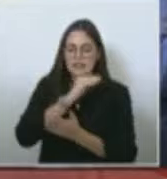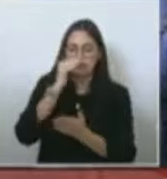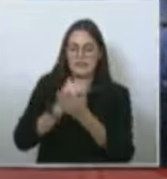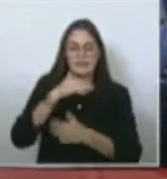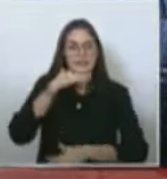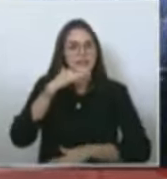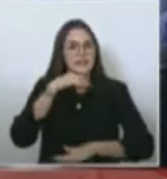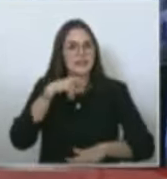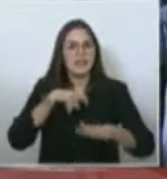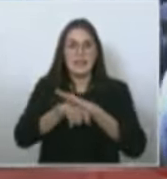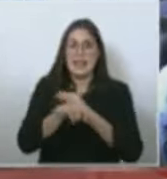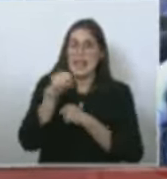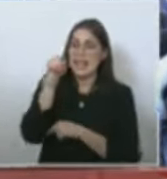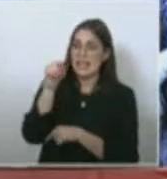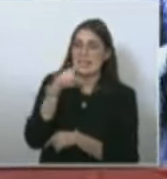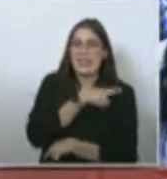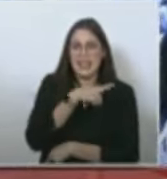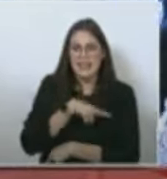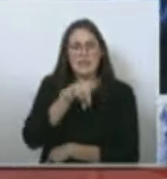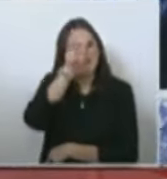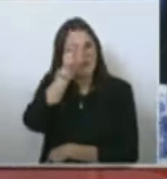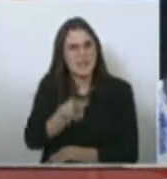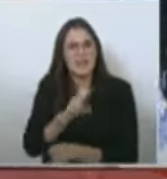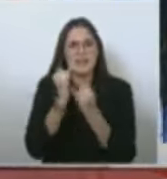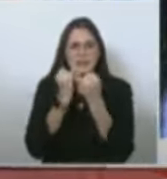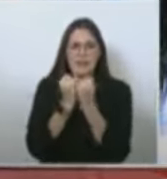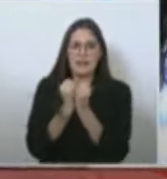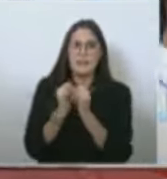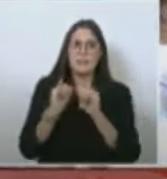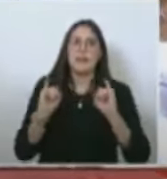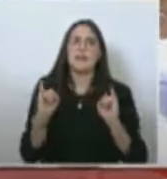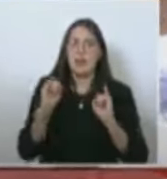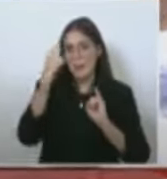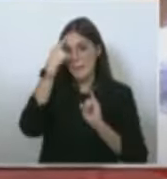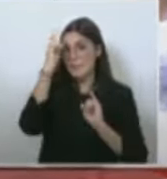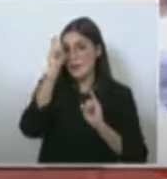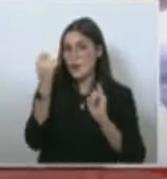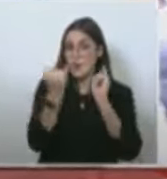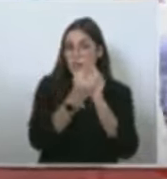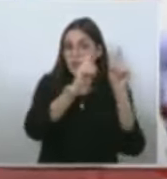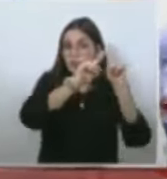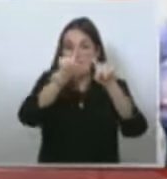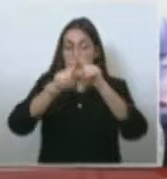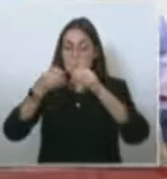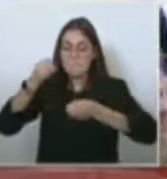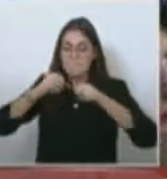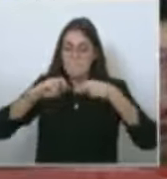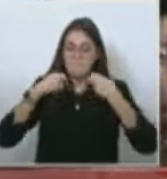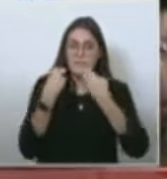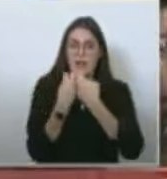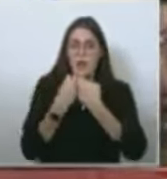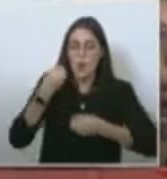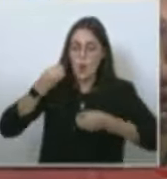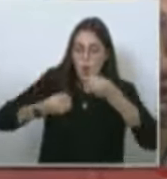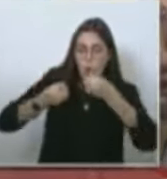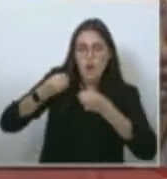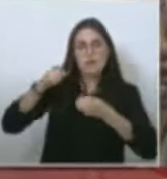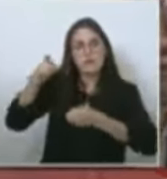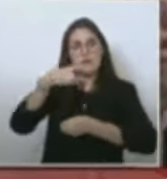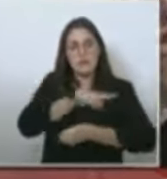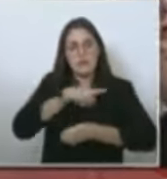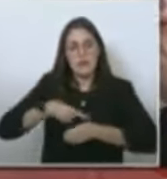ser independiente y que ministros, magistrados y jueces sean nombrados por elección